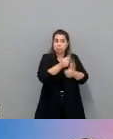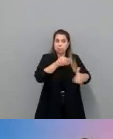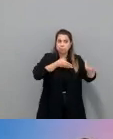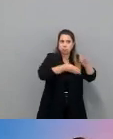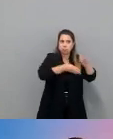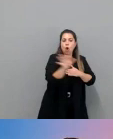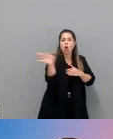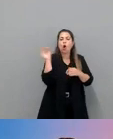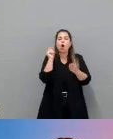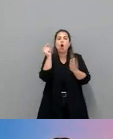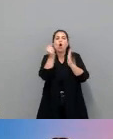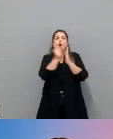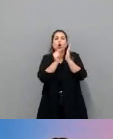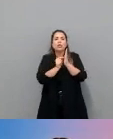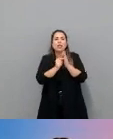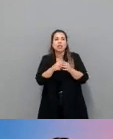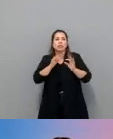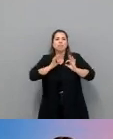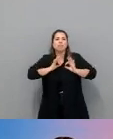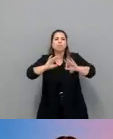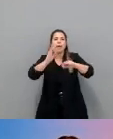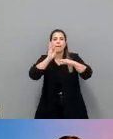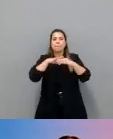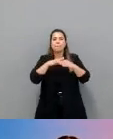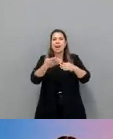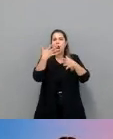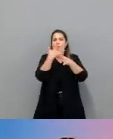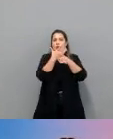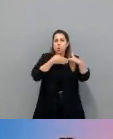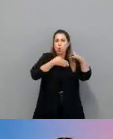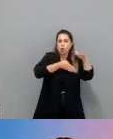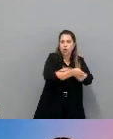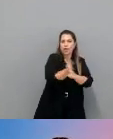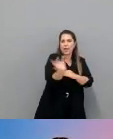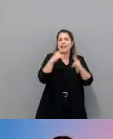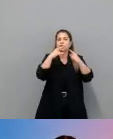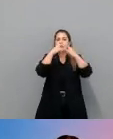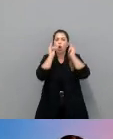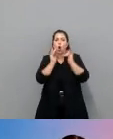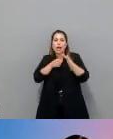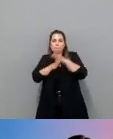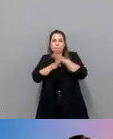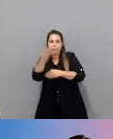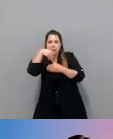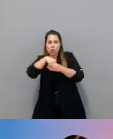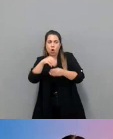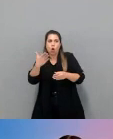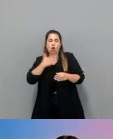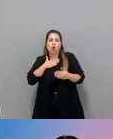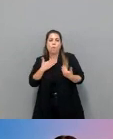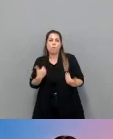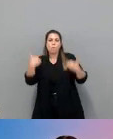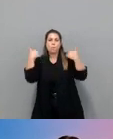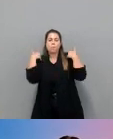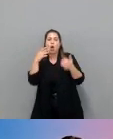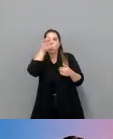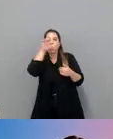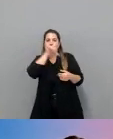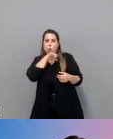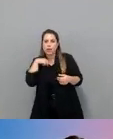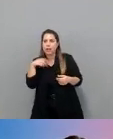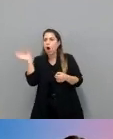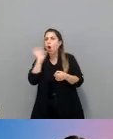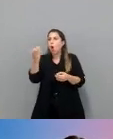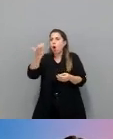especiales para la asistencia a ludotecas, a campamentos urbanos de la propia comunidad, de la corporación local,